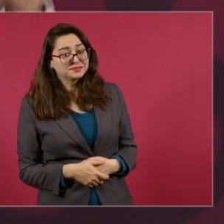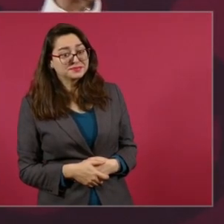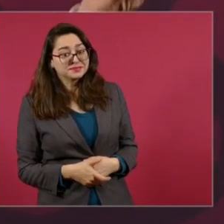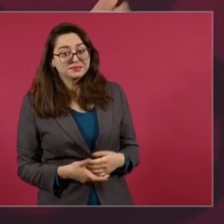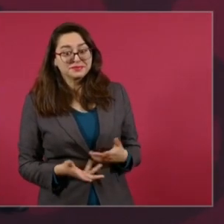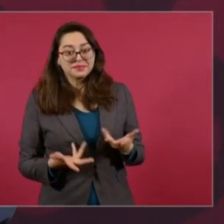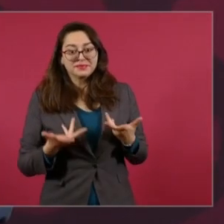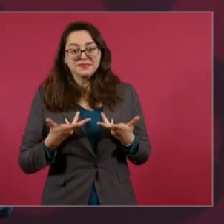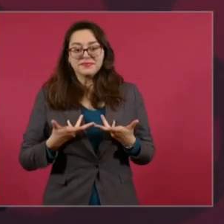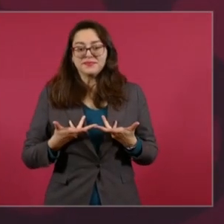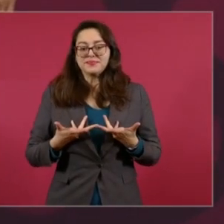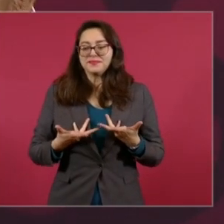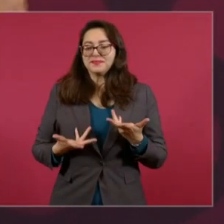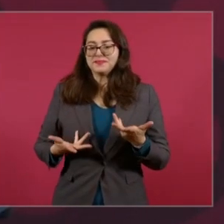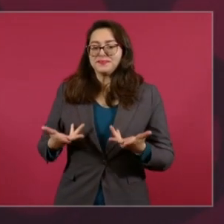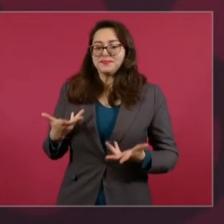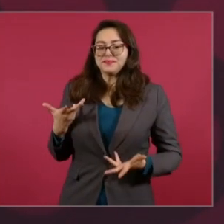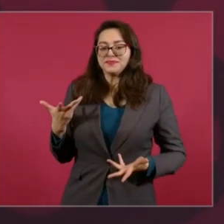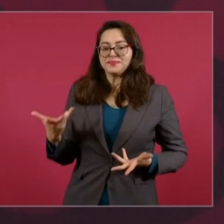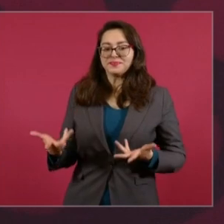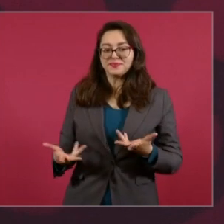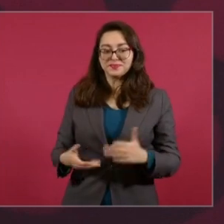Y como es